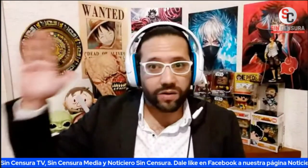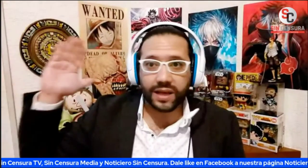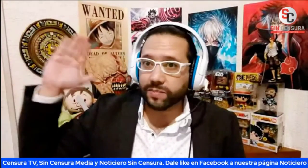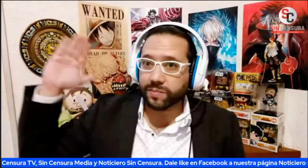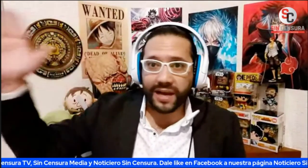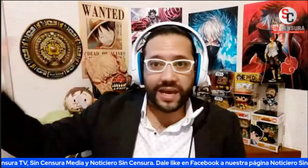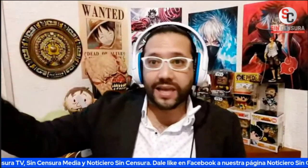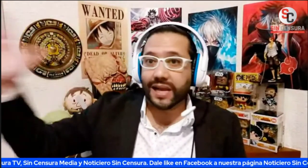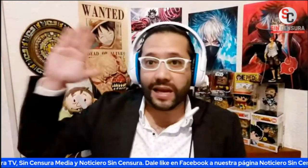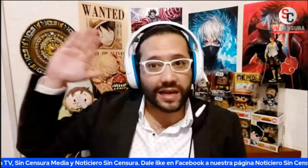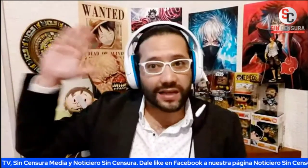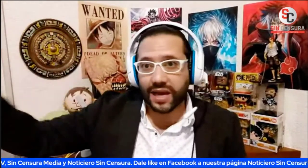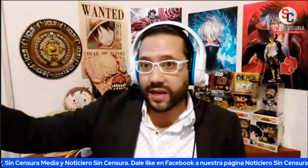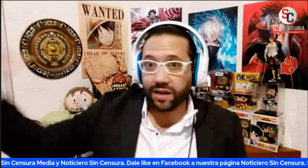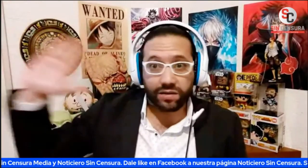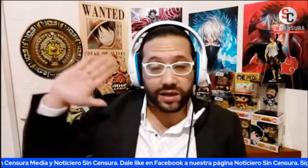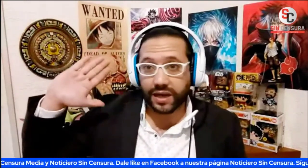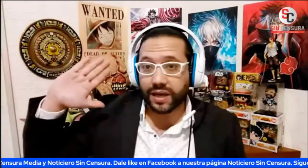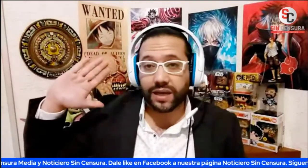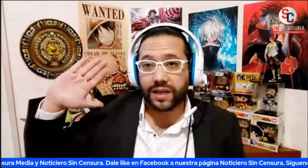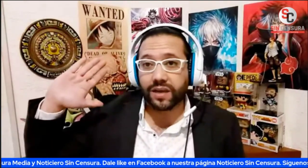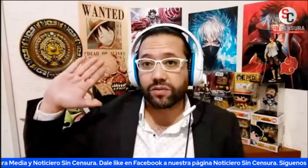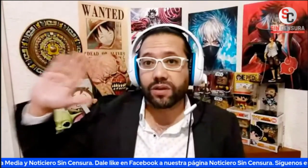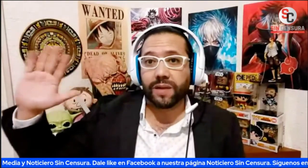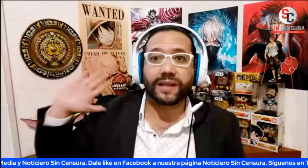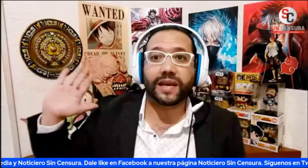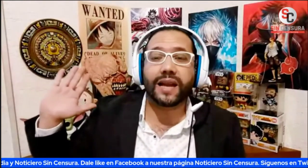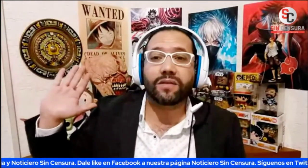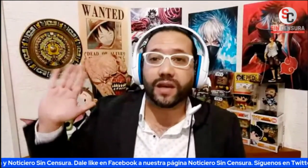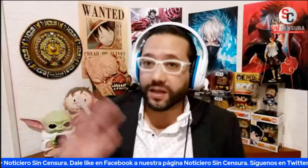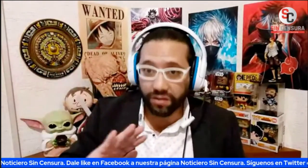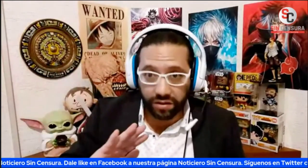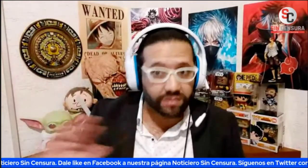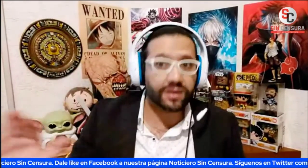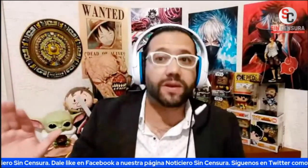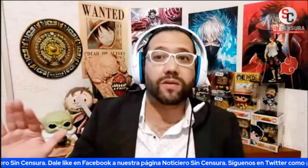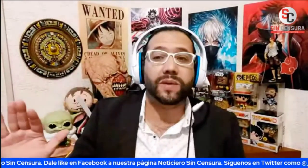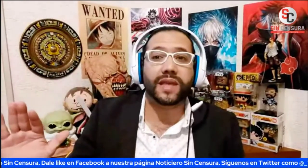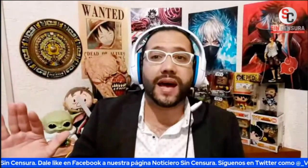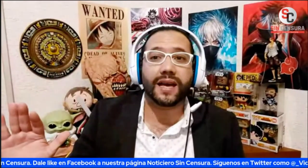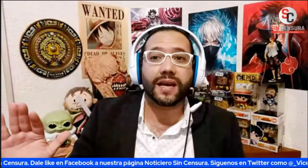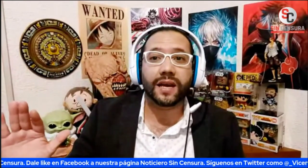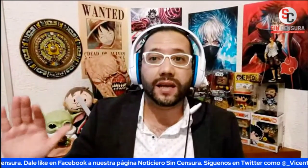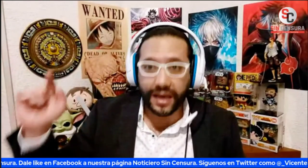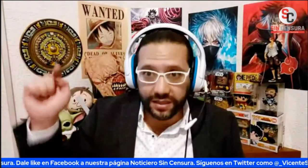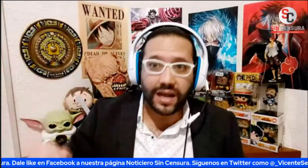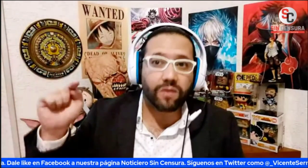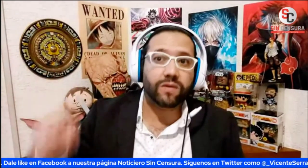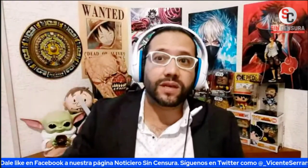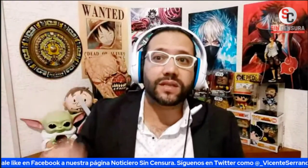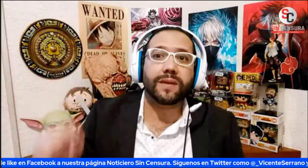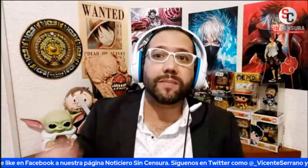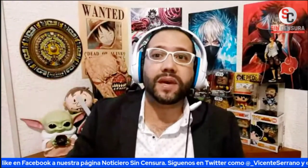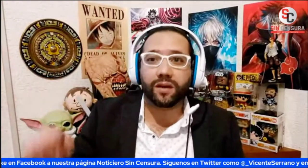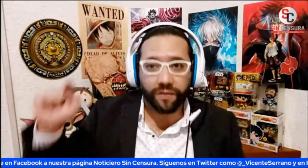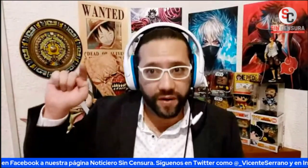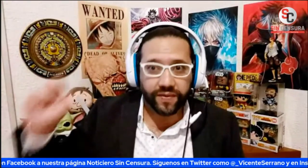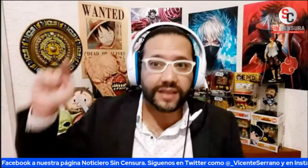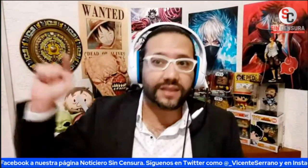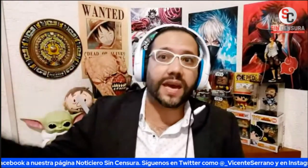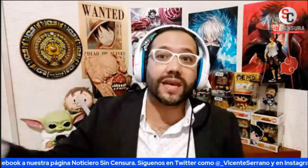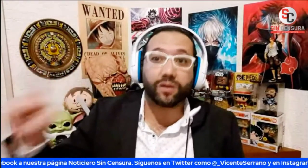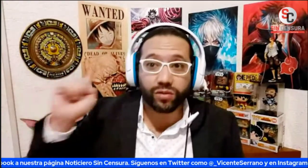de la Corona de España, de la Iglesia y de incluso del Vaticano, que de eso no se nos debe de olvidar, que la conquista de